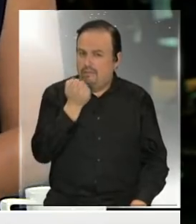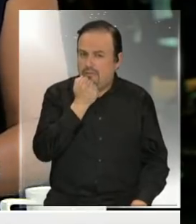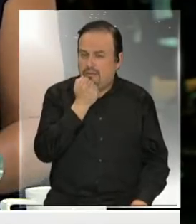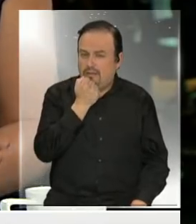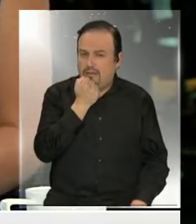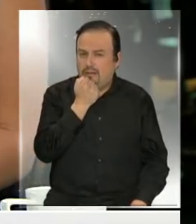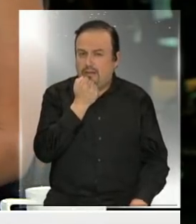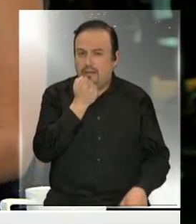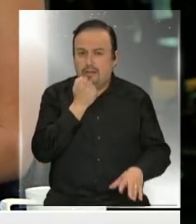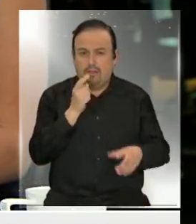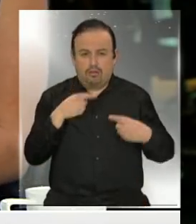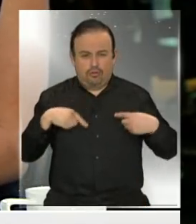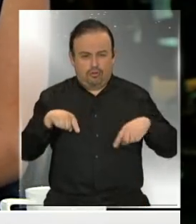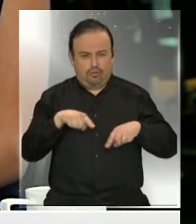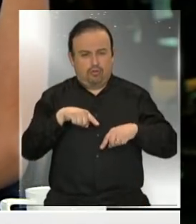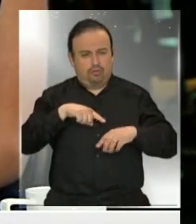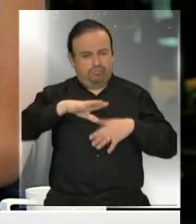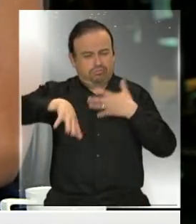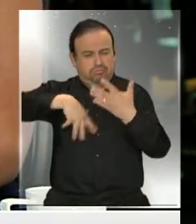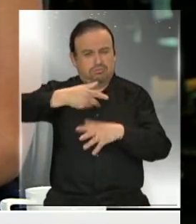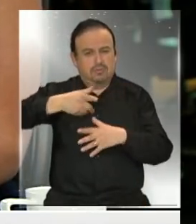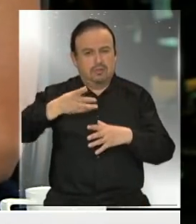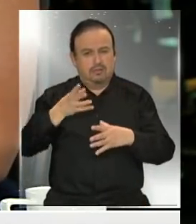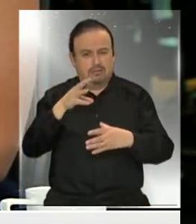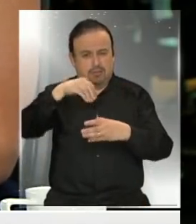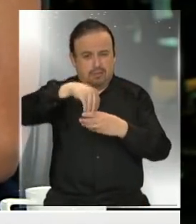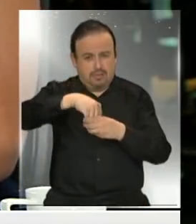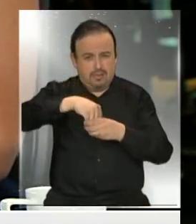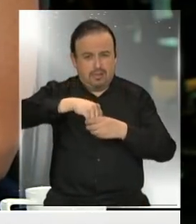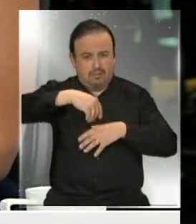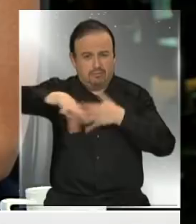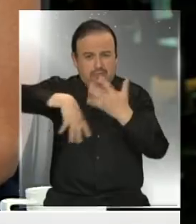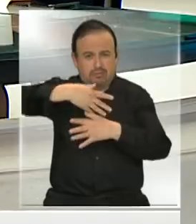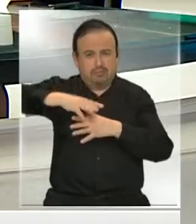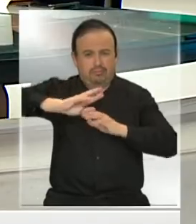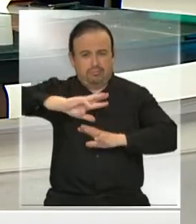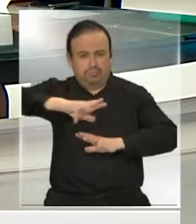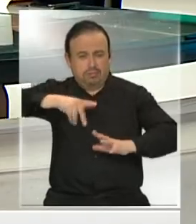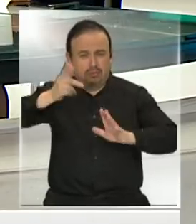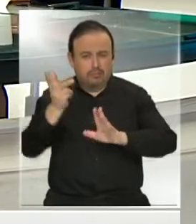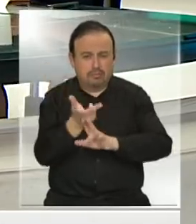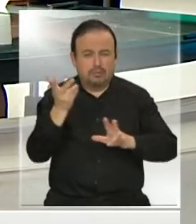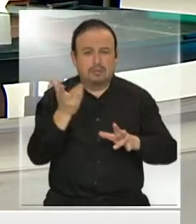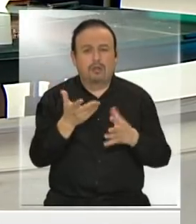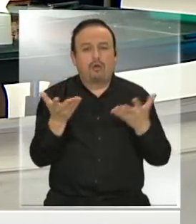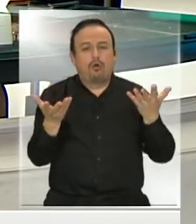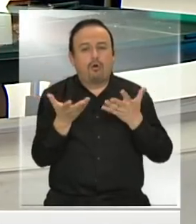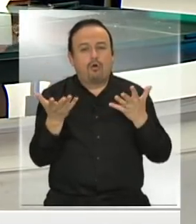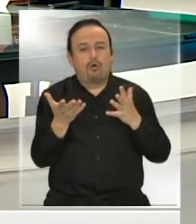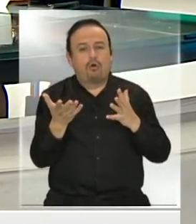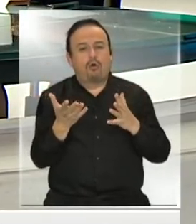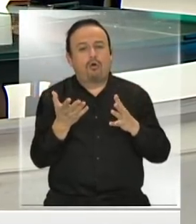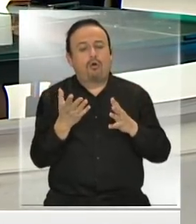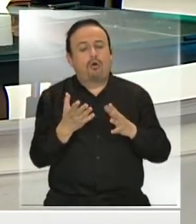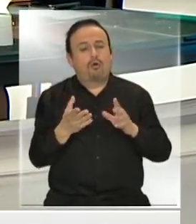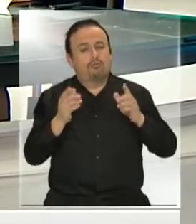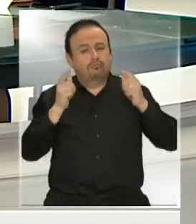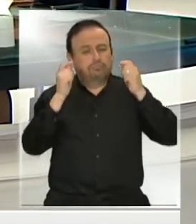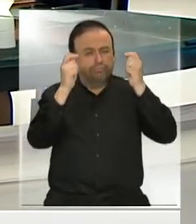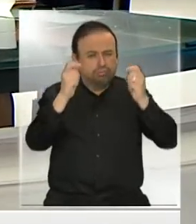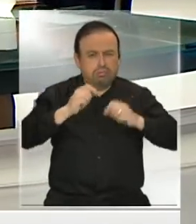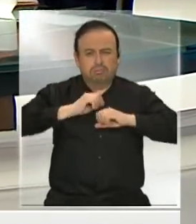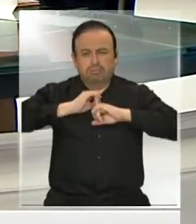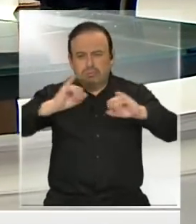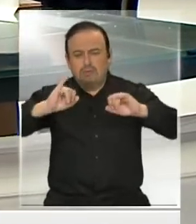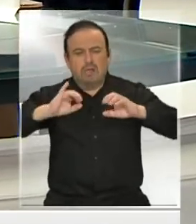meter todo lo que ha ocurrido en las últimas horas dentro del saco de la violencia y la delincuencia no hay una manifestación social legítima de parte